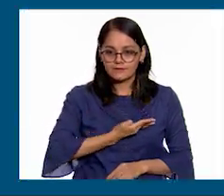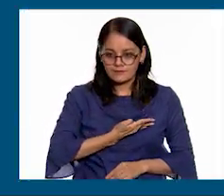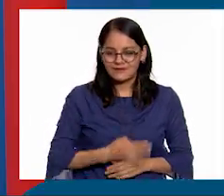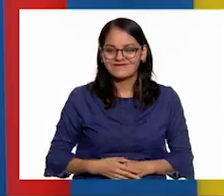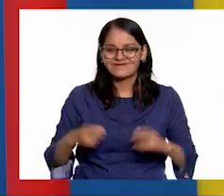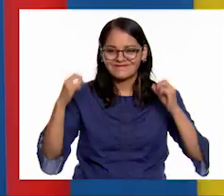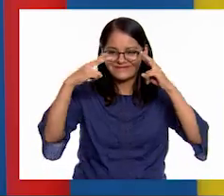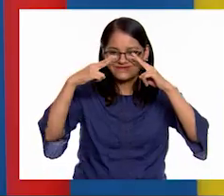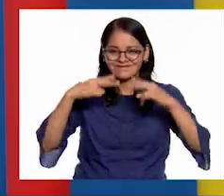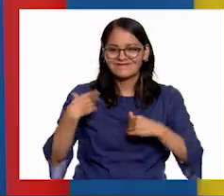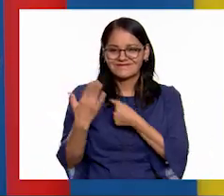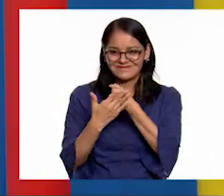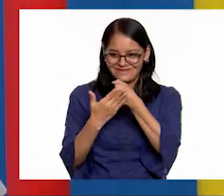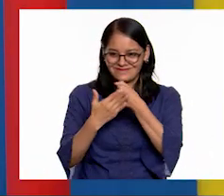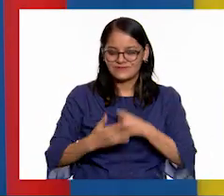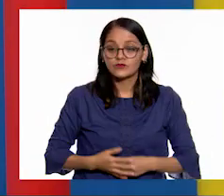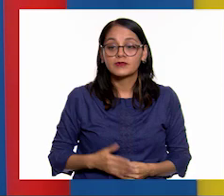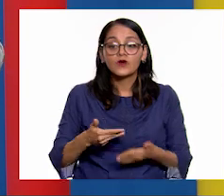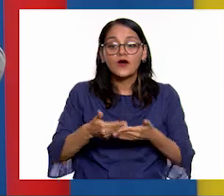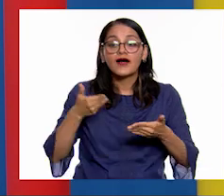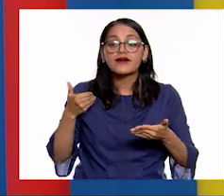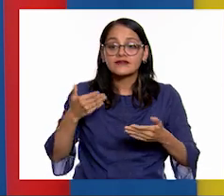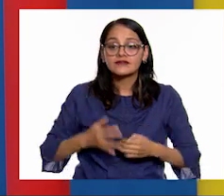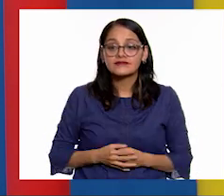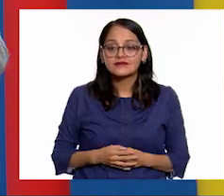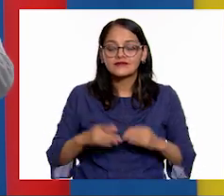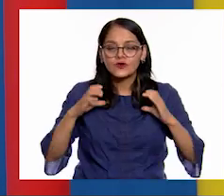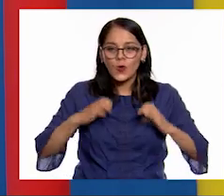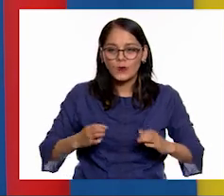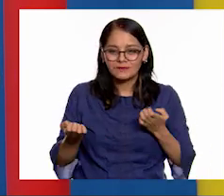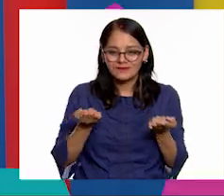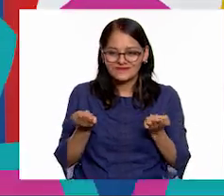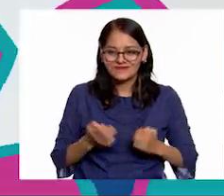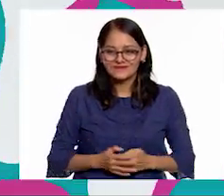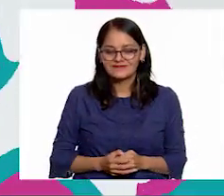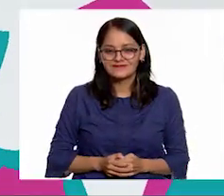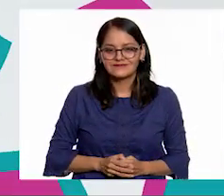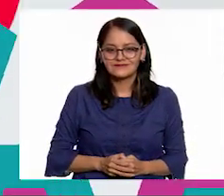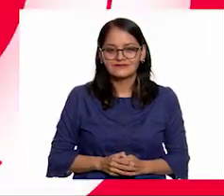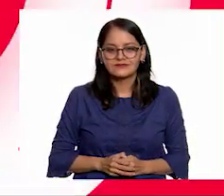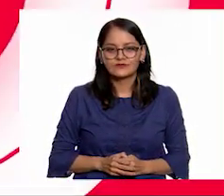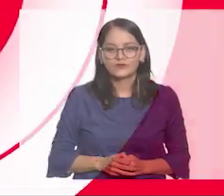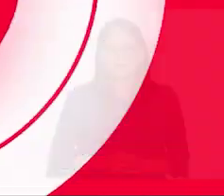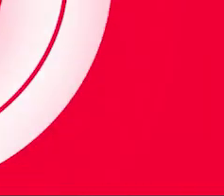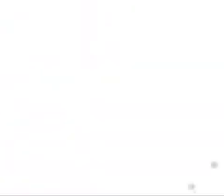Nos vemos, hasta la próxima, pero antes, a movernos un poco.